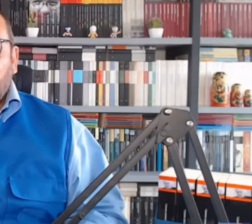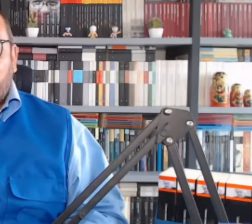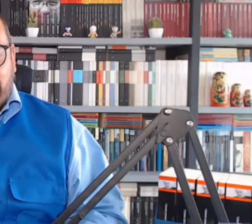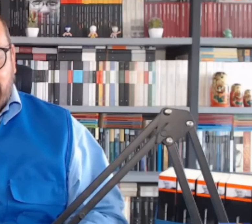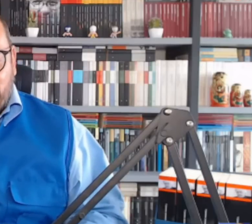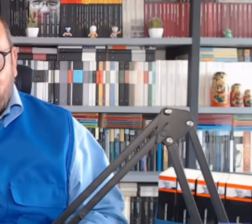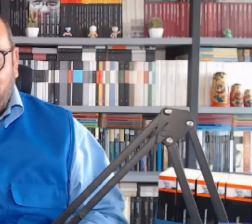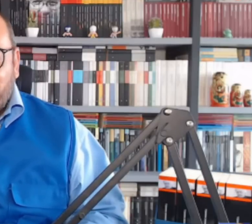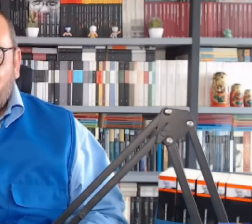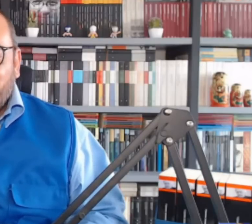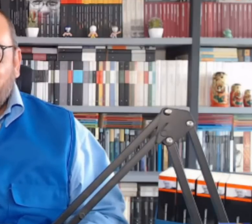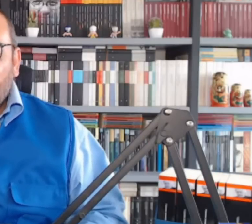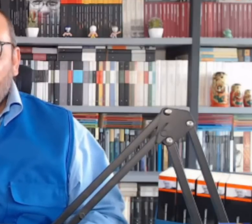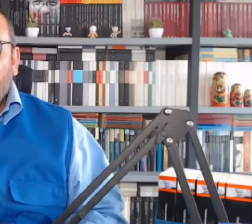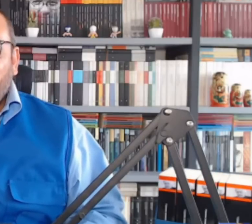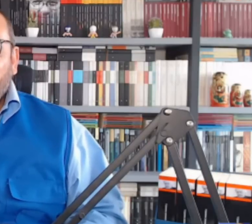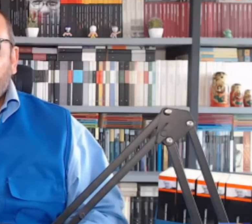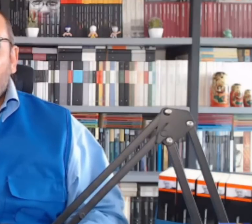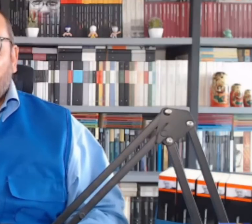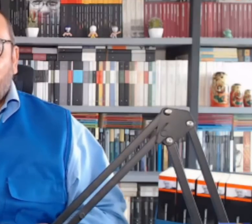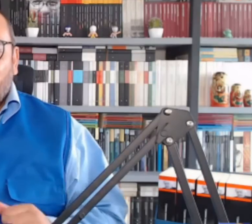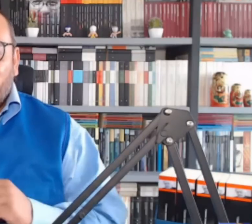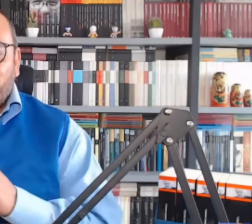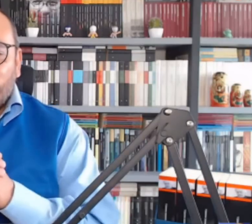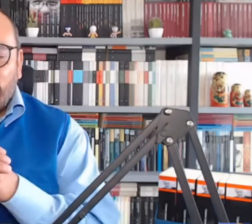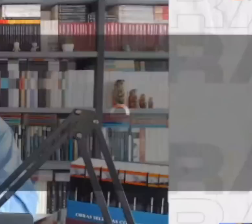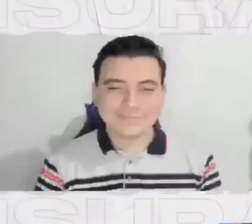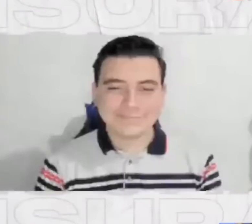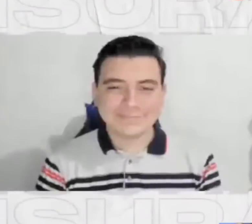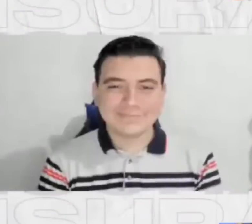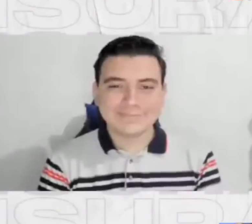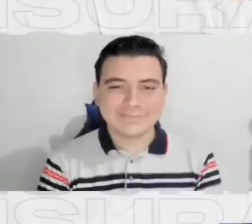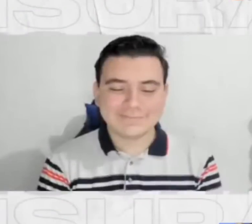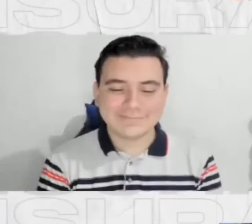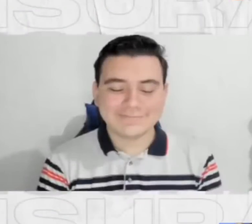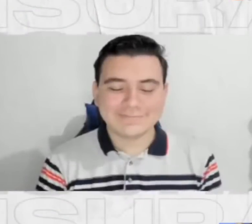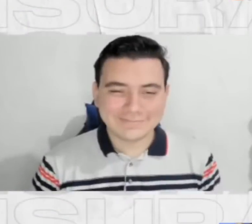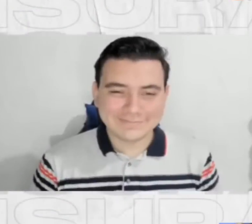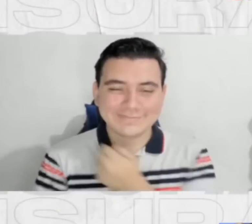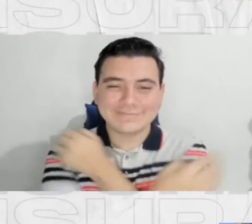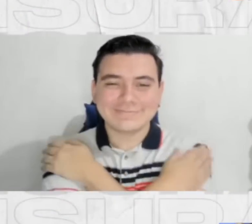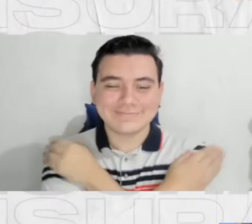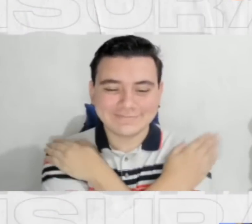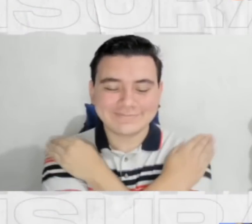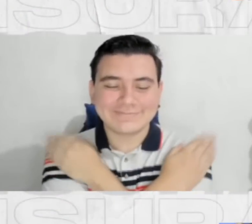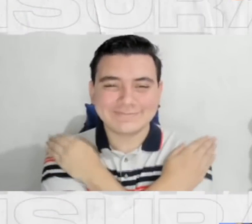me da muchísimo gusto que se desmañane mi querido Manuel para acompañarnos hoy aquí